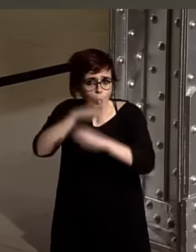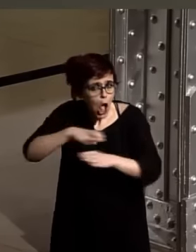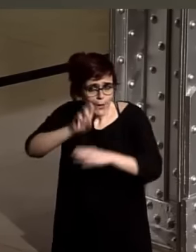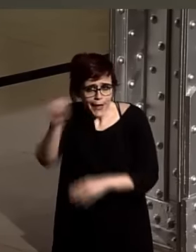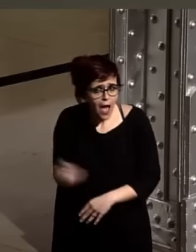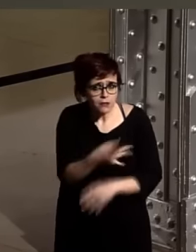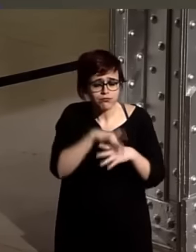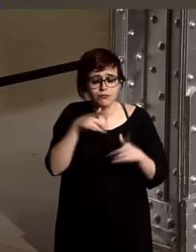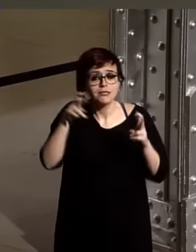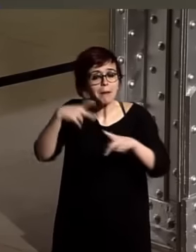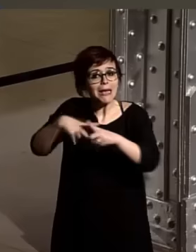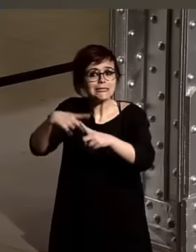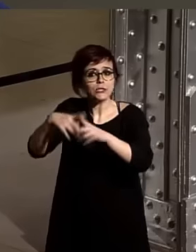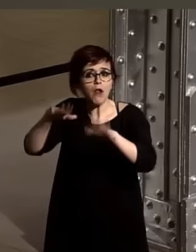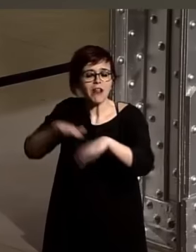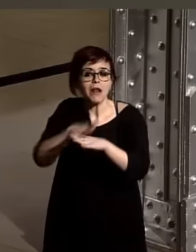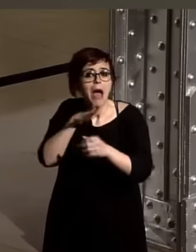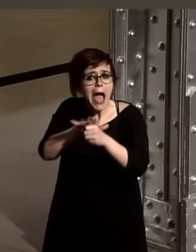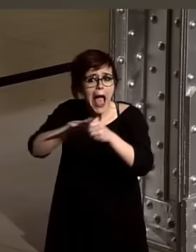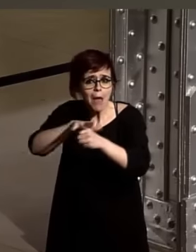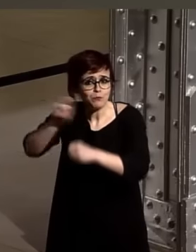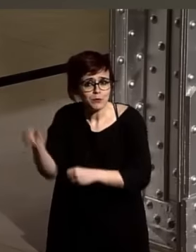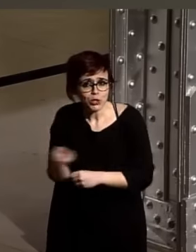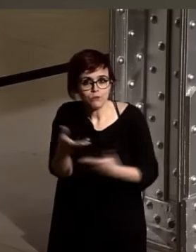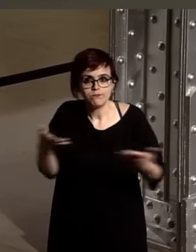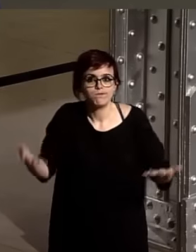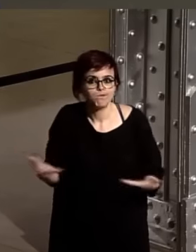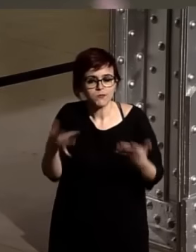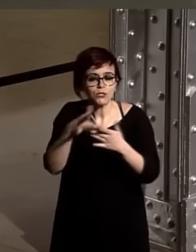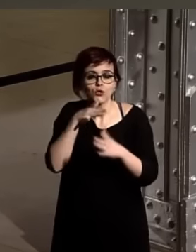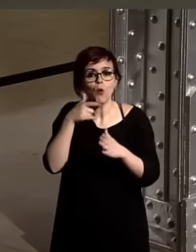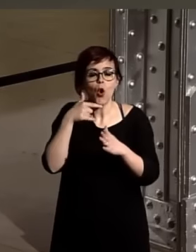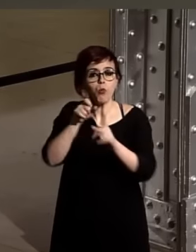desde o sea el sexo es algo como muchas otras cosas